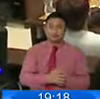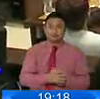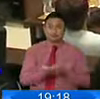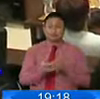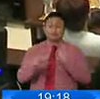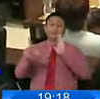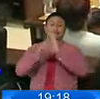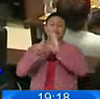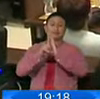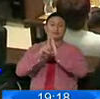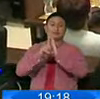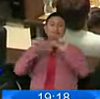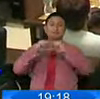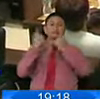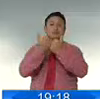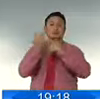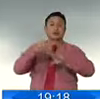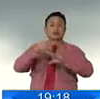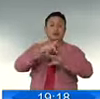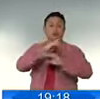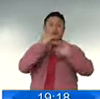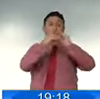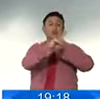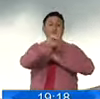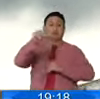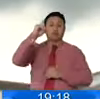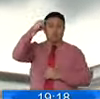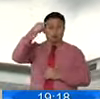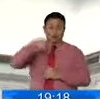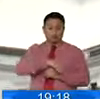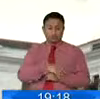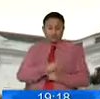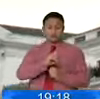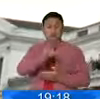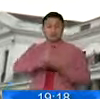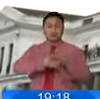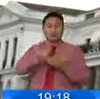que fue aprobada por la Asamblea será enviada al Ejecutivo para su calificación,